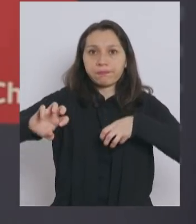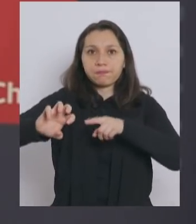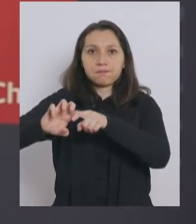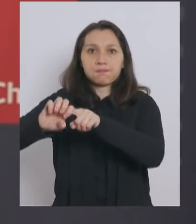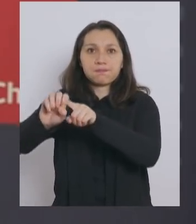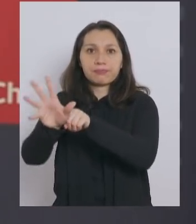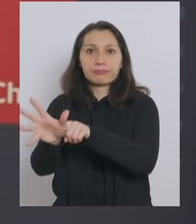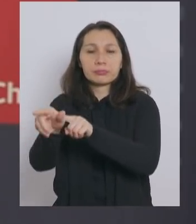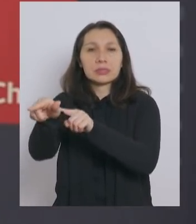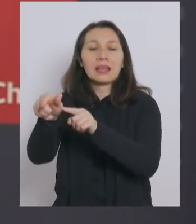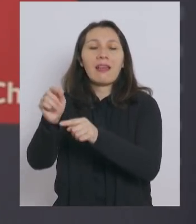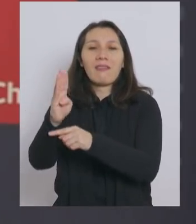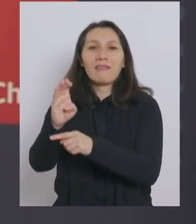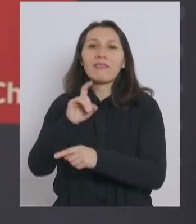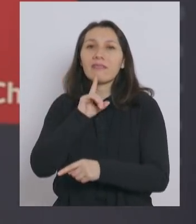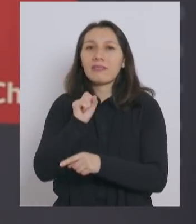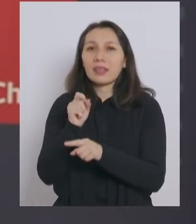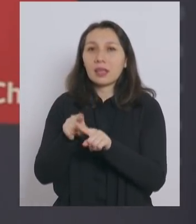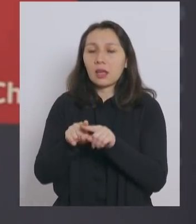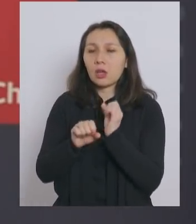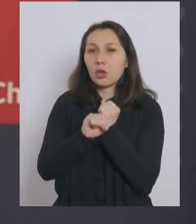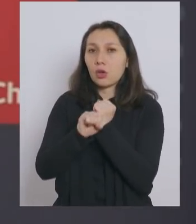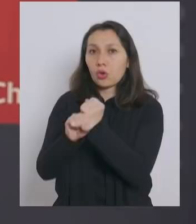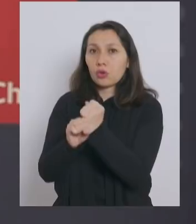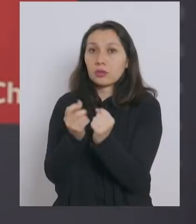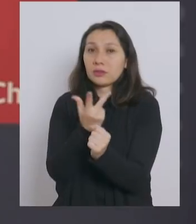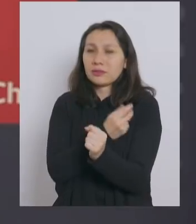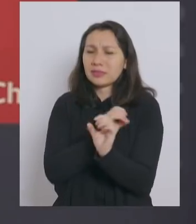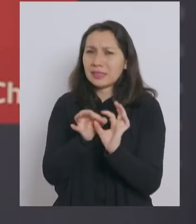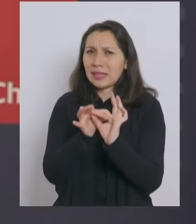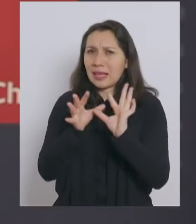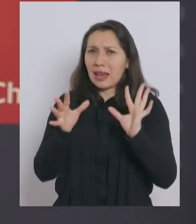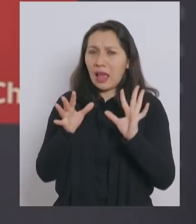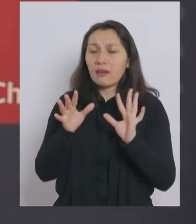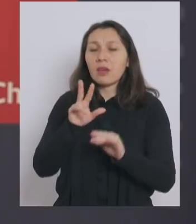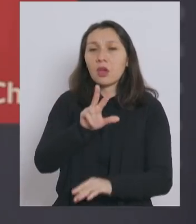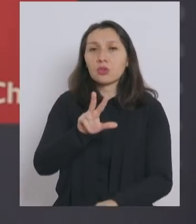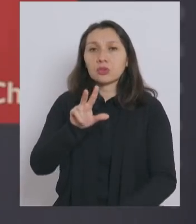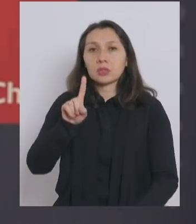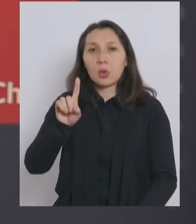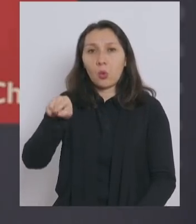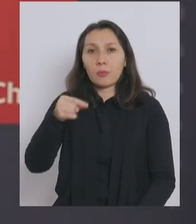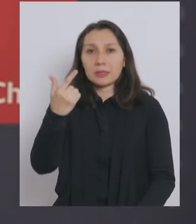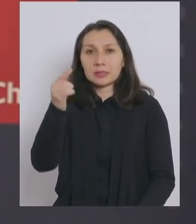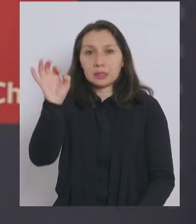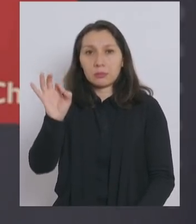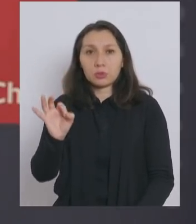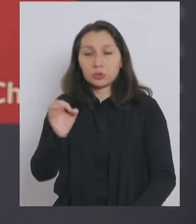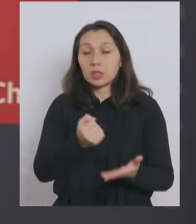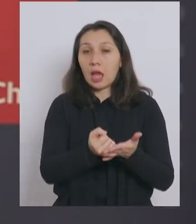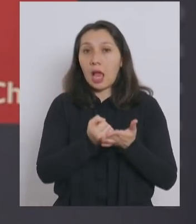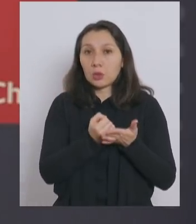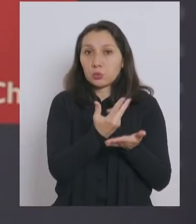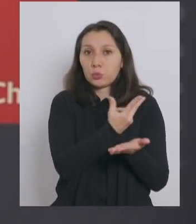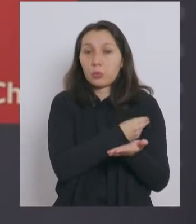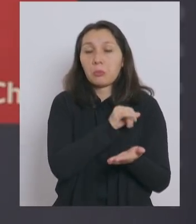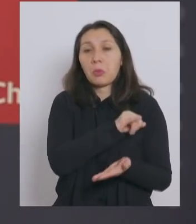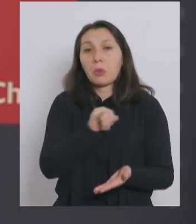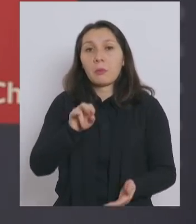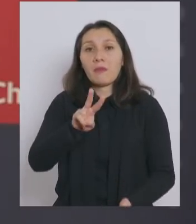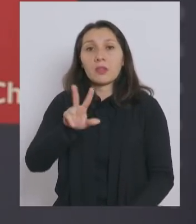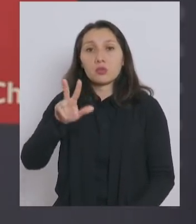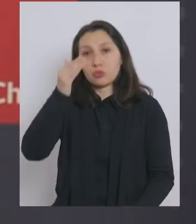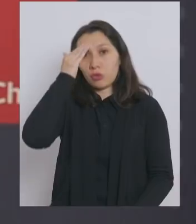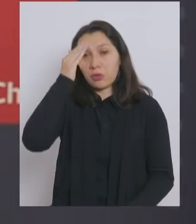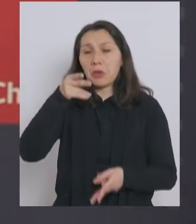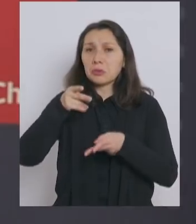Entonces, aquí la eficacia de la vacuna contra COVID severo crítico fue de un 81,7%, después de 28 días,